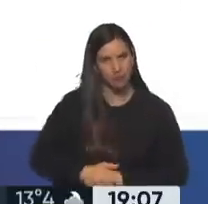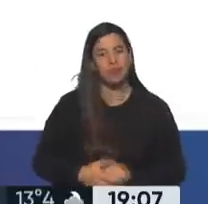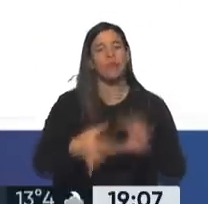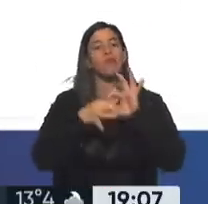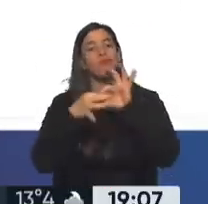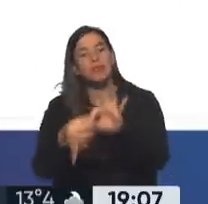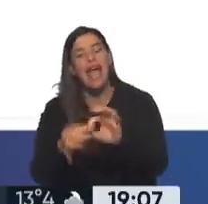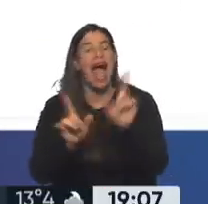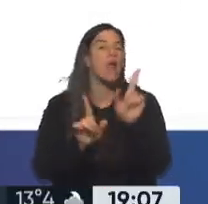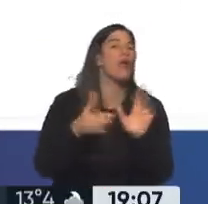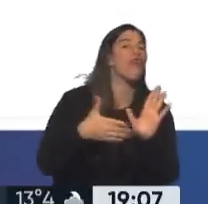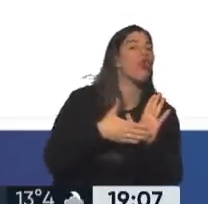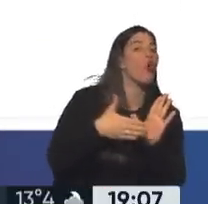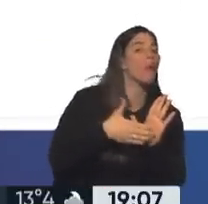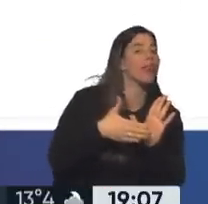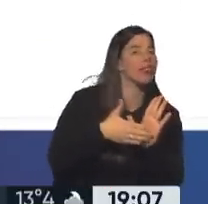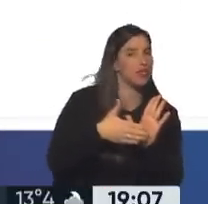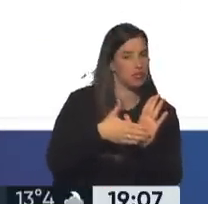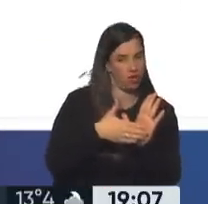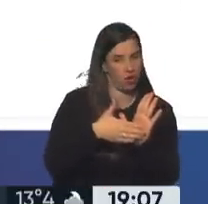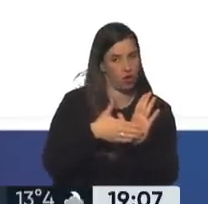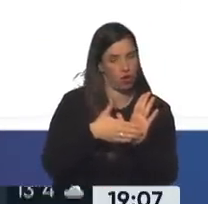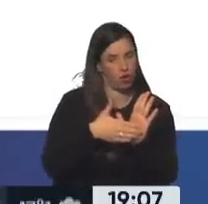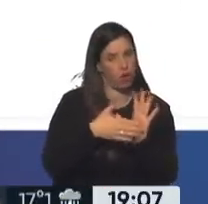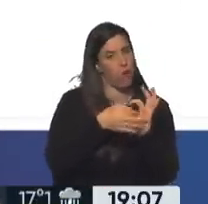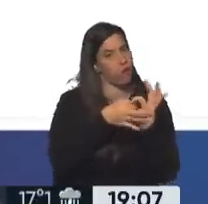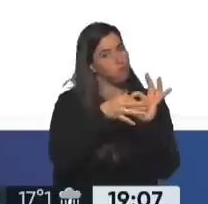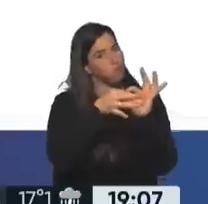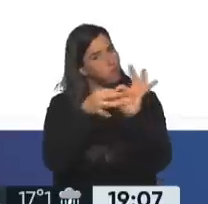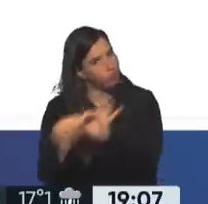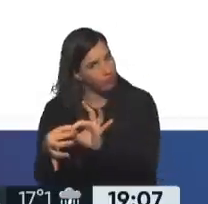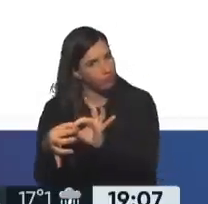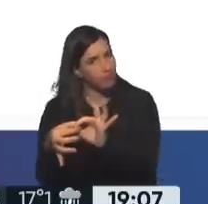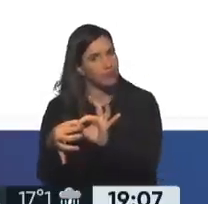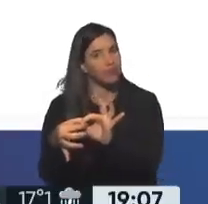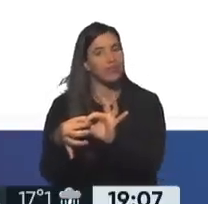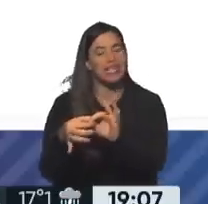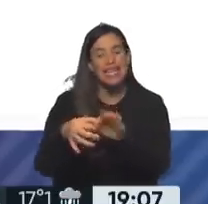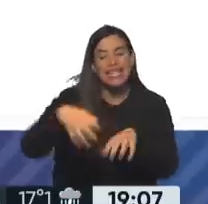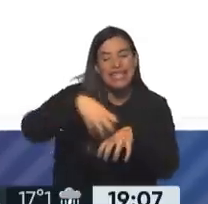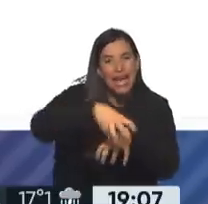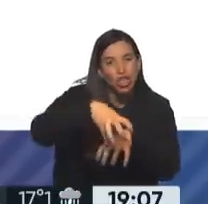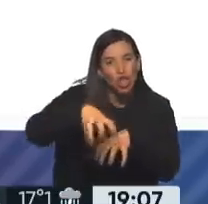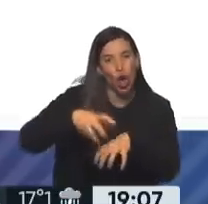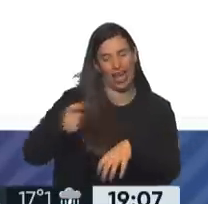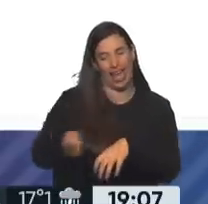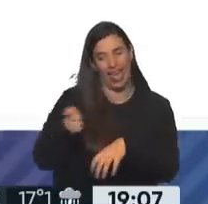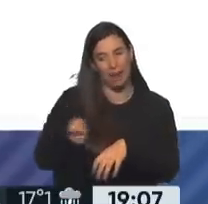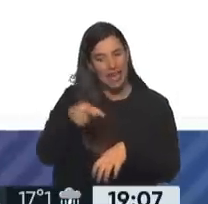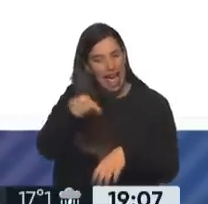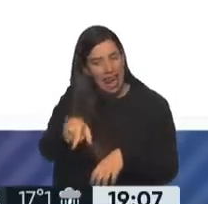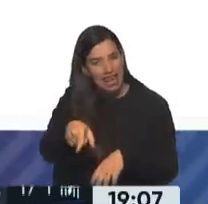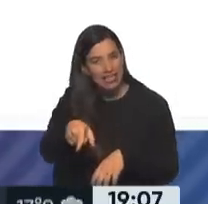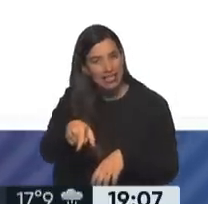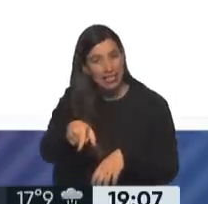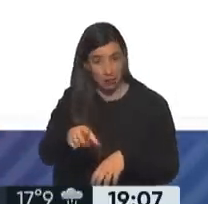alguna documentación que vincularía determinados sectores gremiales,